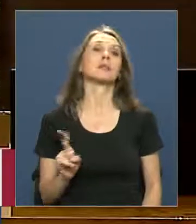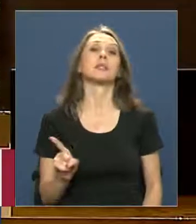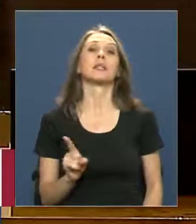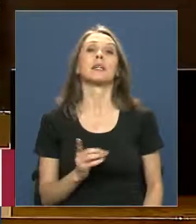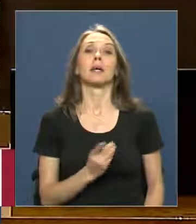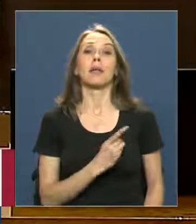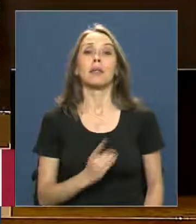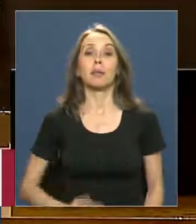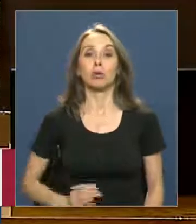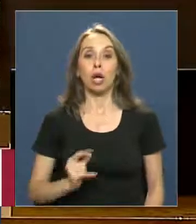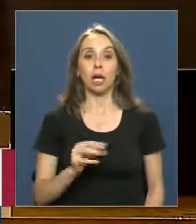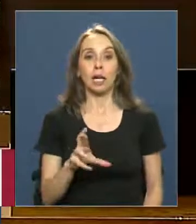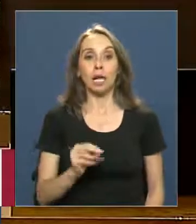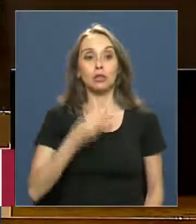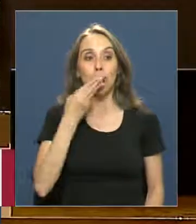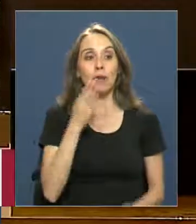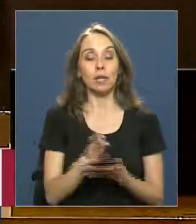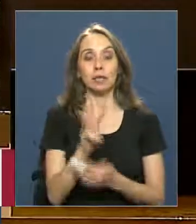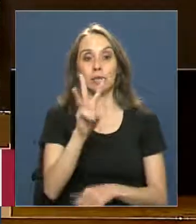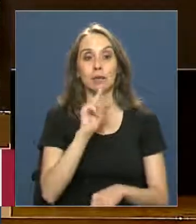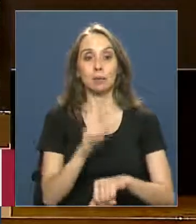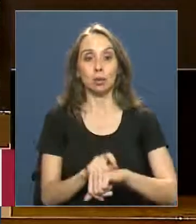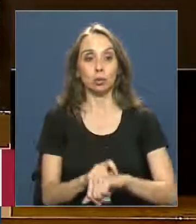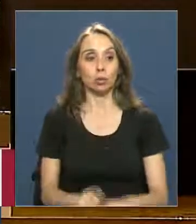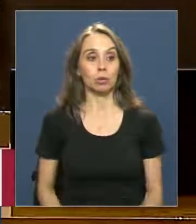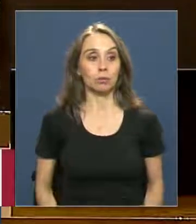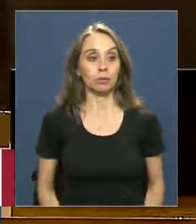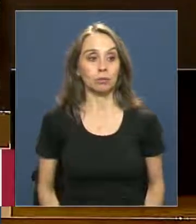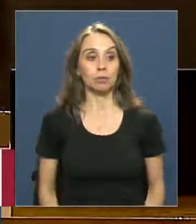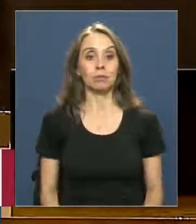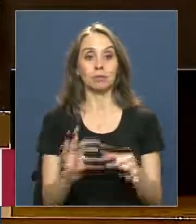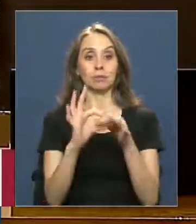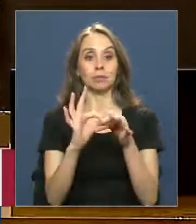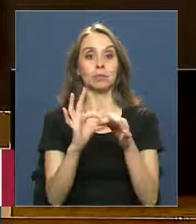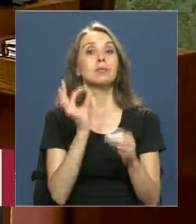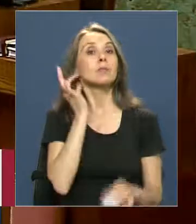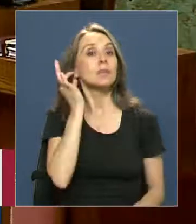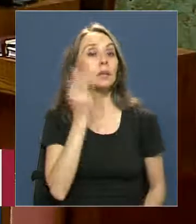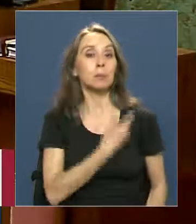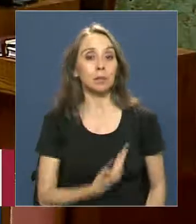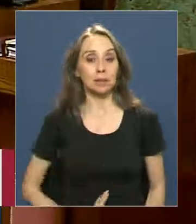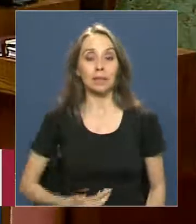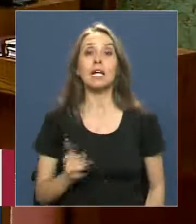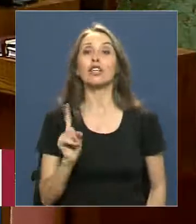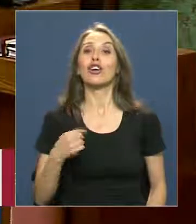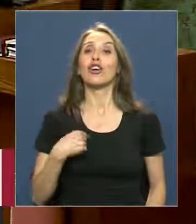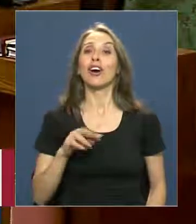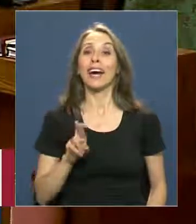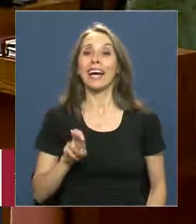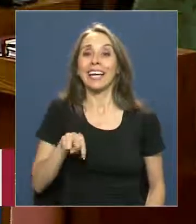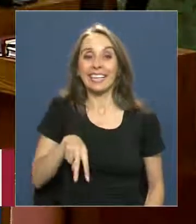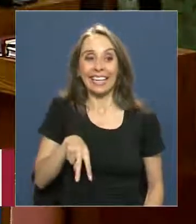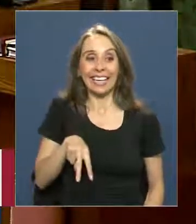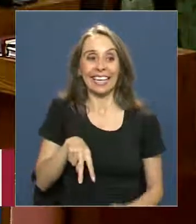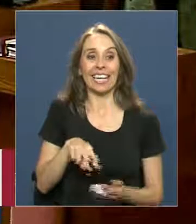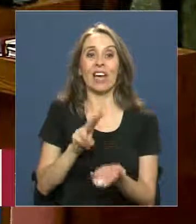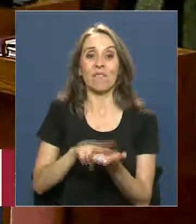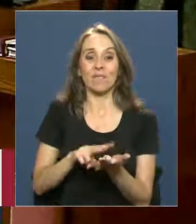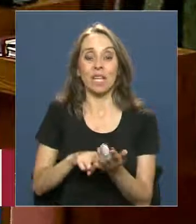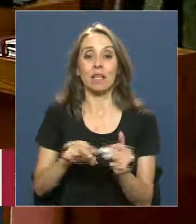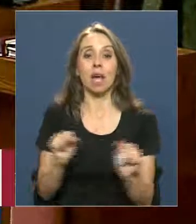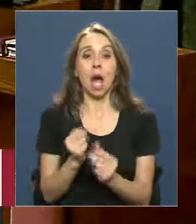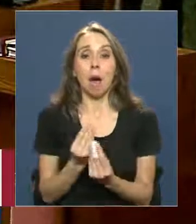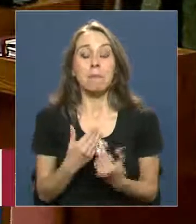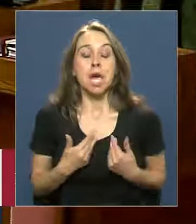Miguel Castro. Tiene usted la palabra hasta por 3 minutos. Gracias, presidenta de Renovación Nacional. La verdad es que el miedo